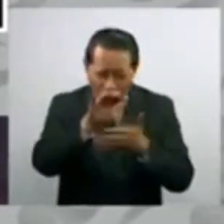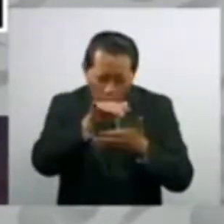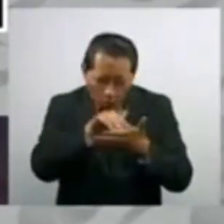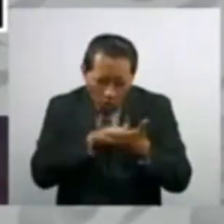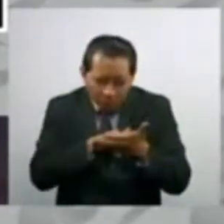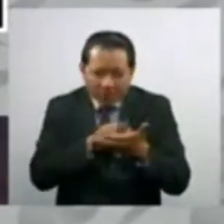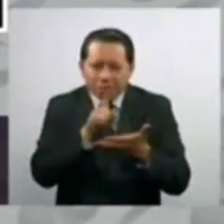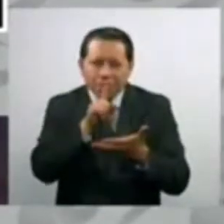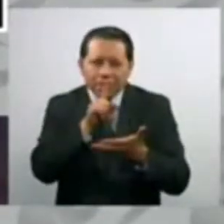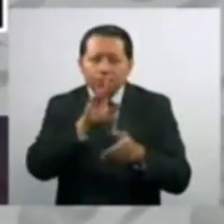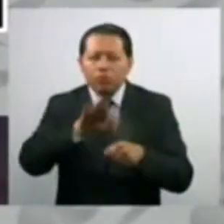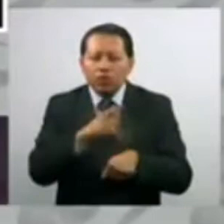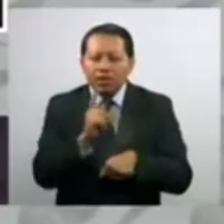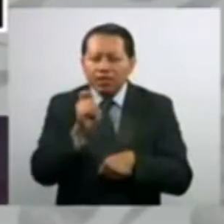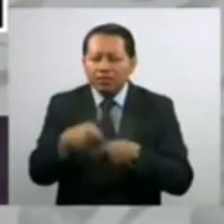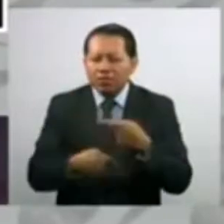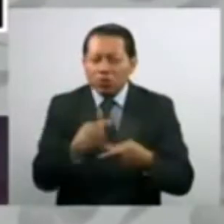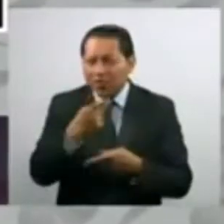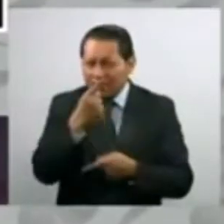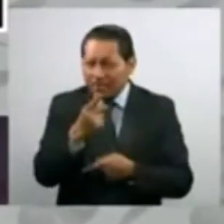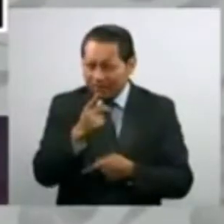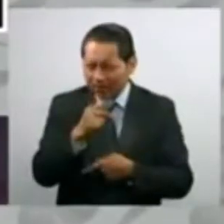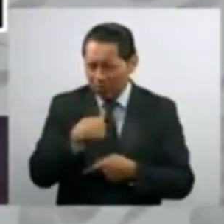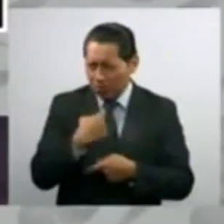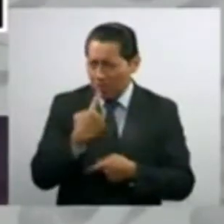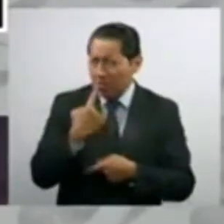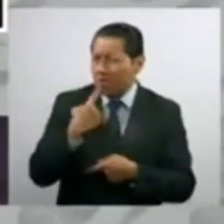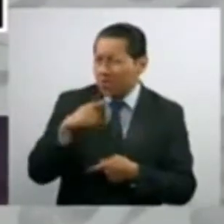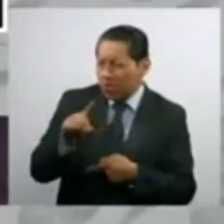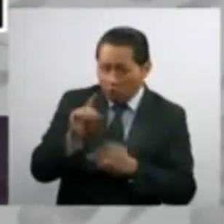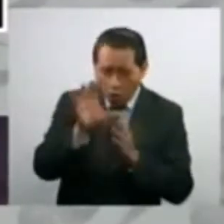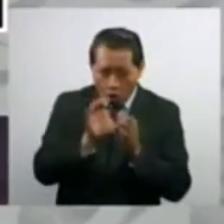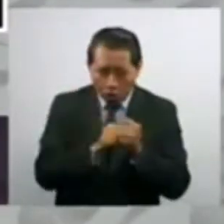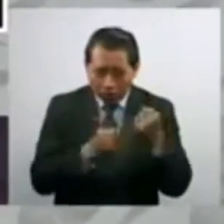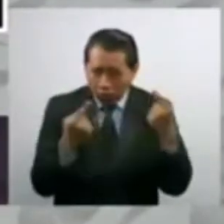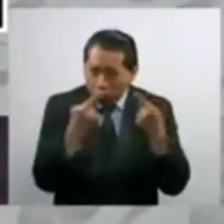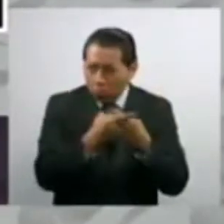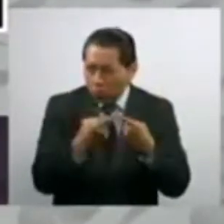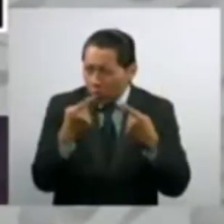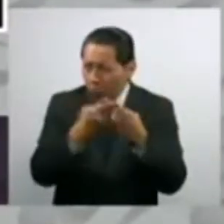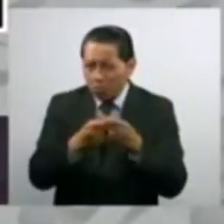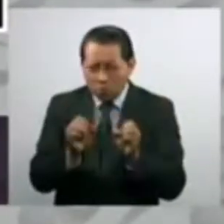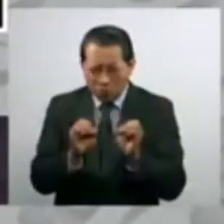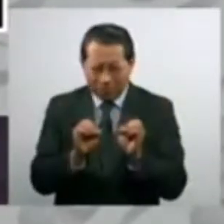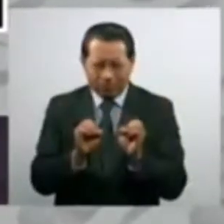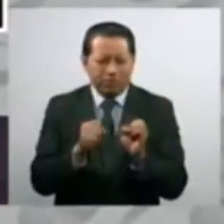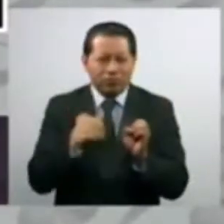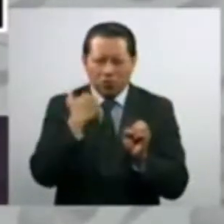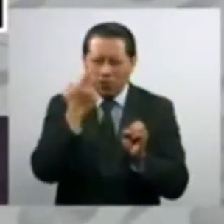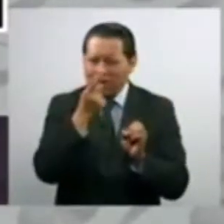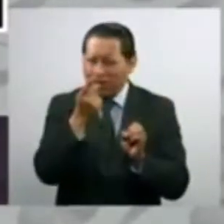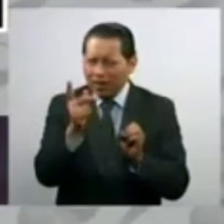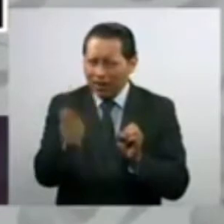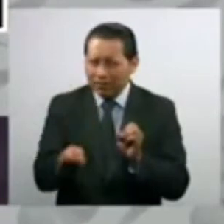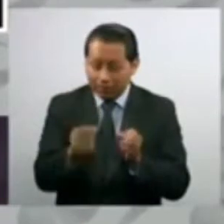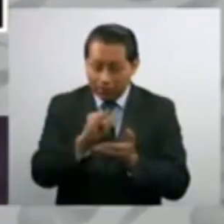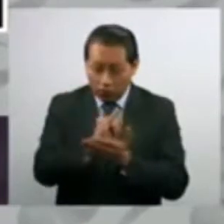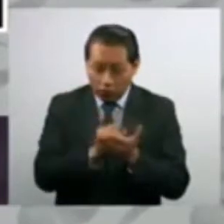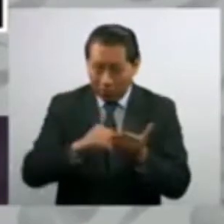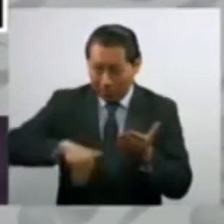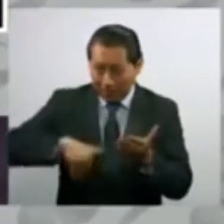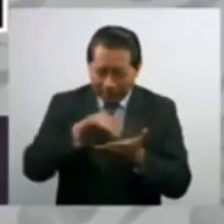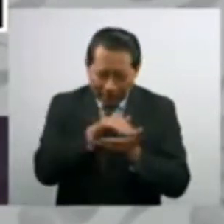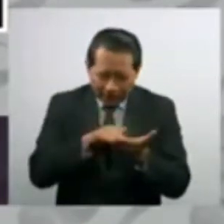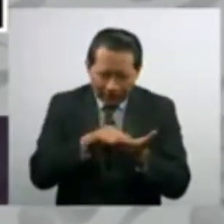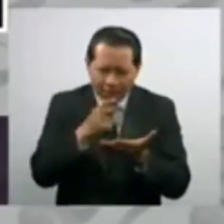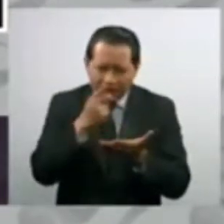me cuestiona que no he emitido acciones de inconstitucionalidad y yo quiero decir que en el informe que acabo de leer señalé